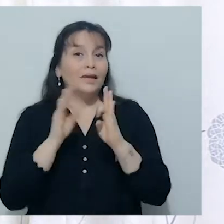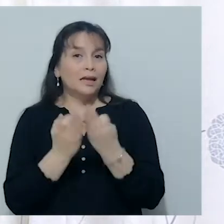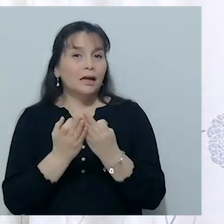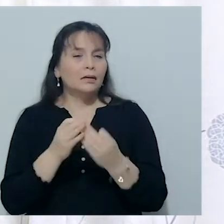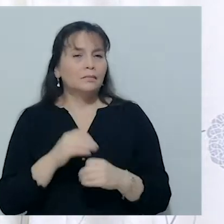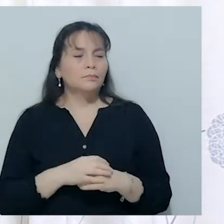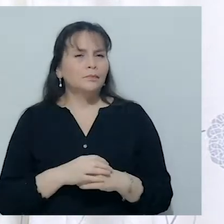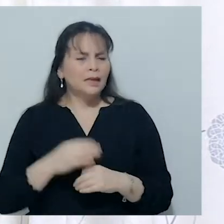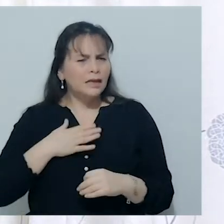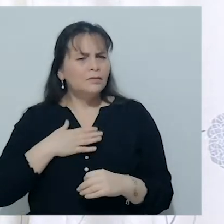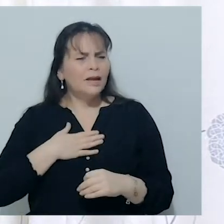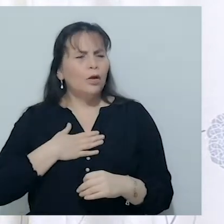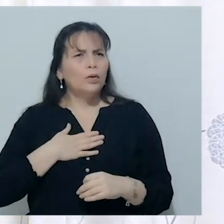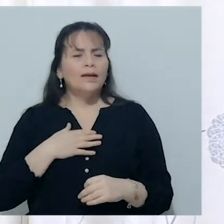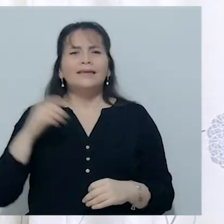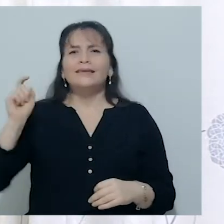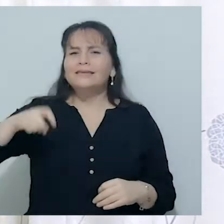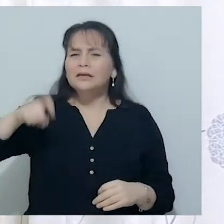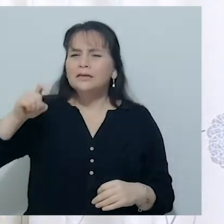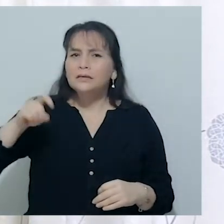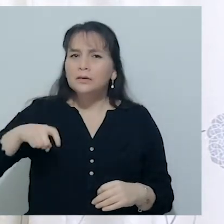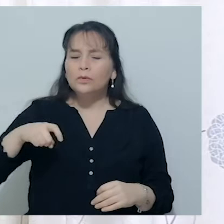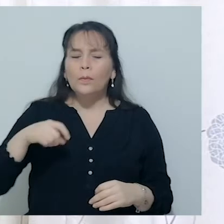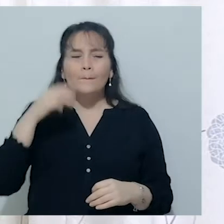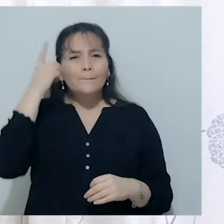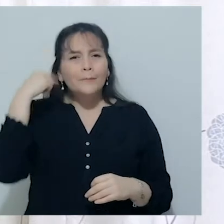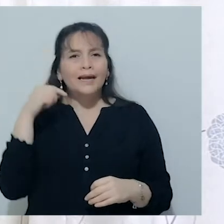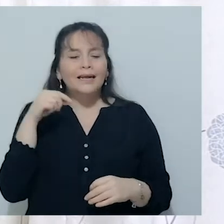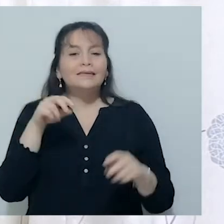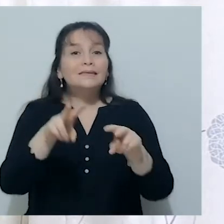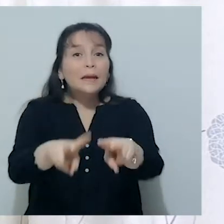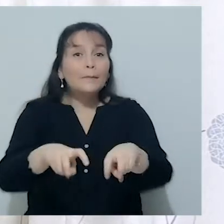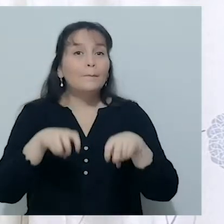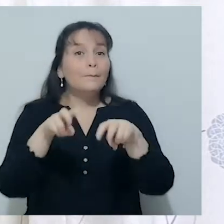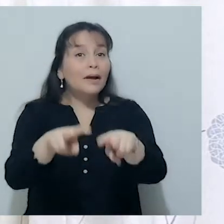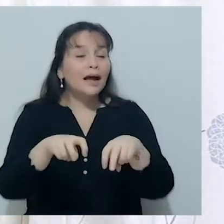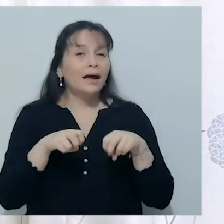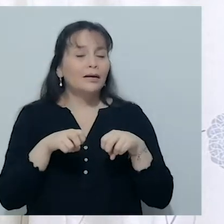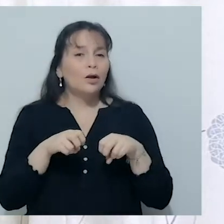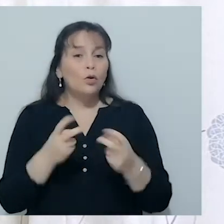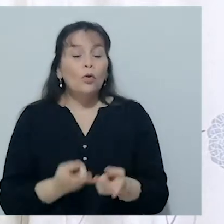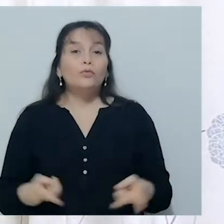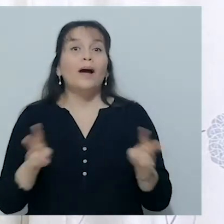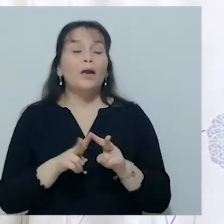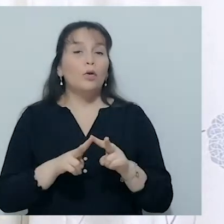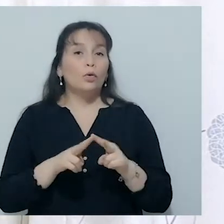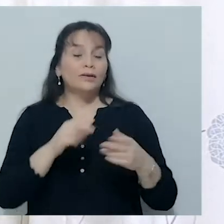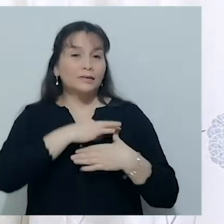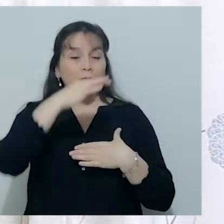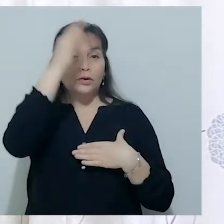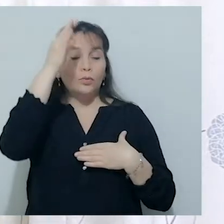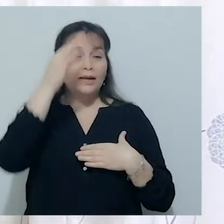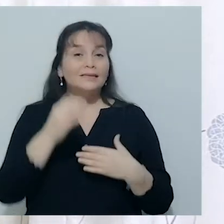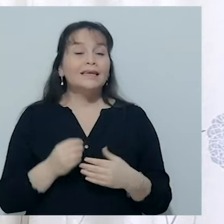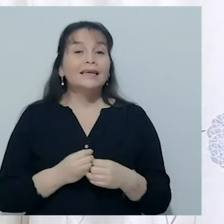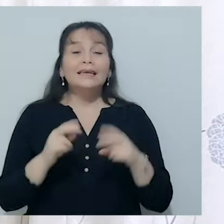prioridad? ¿Somos conscientes de la necesidad de sembrar en nuestra familia los valores espirituales